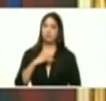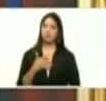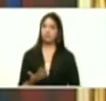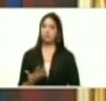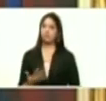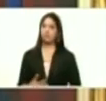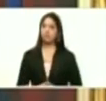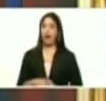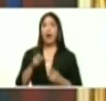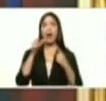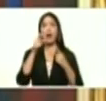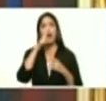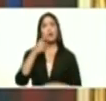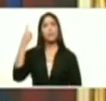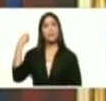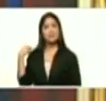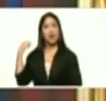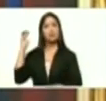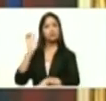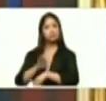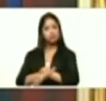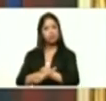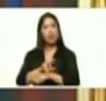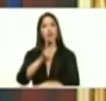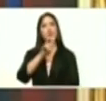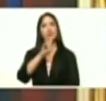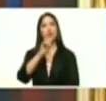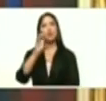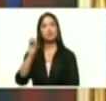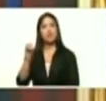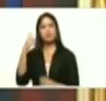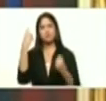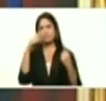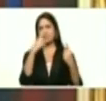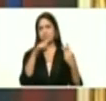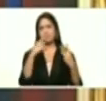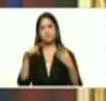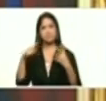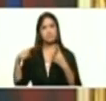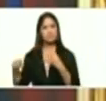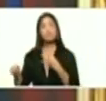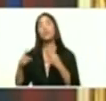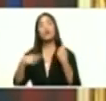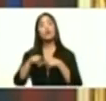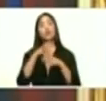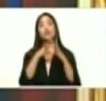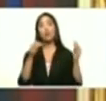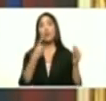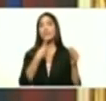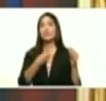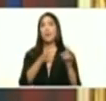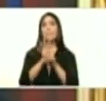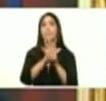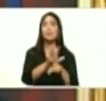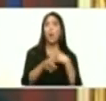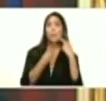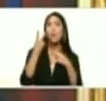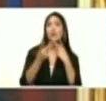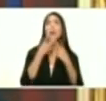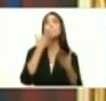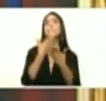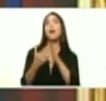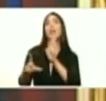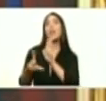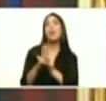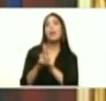el año pasado, capturamos a más de 200, bandidos de diversos signos, y todos se han declarado perseguidos políticos, y están apelando a la